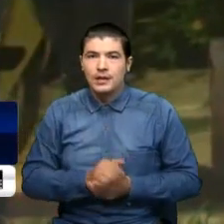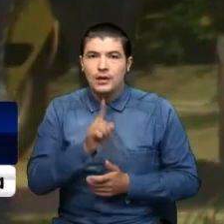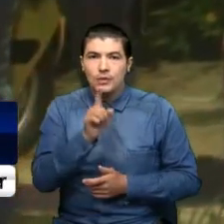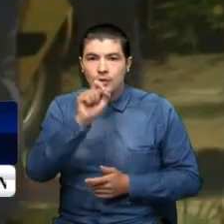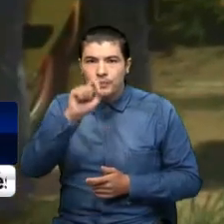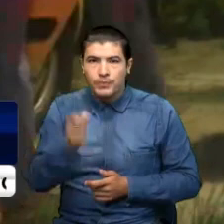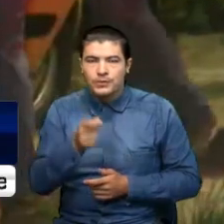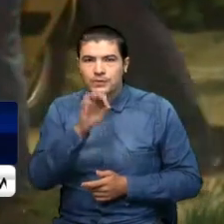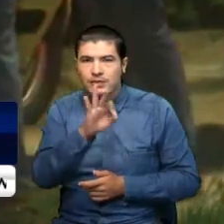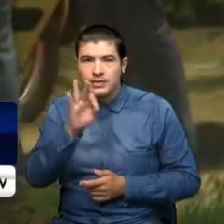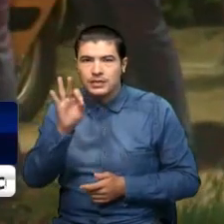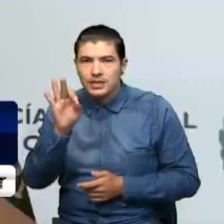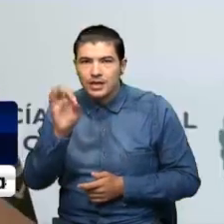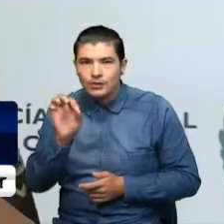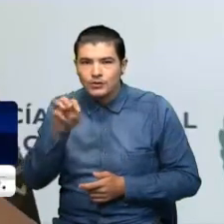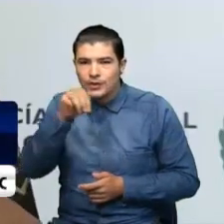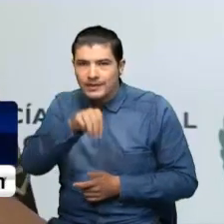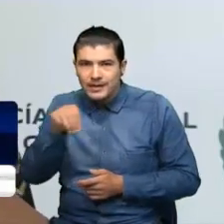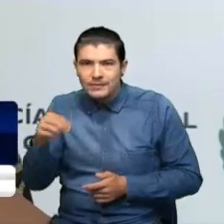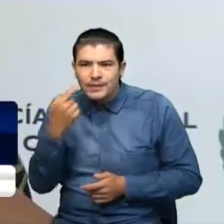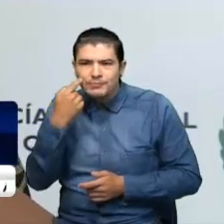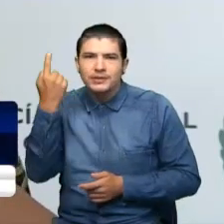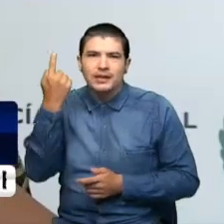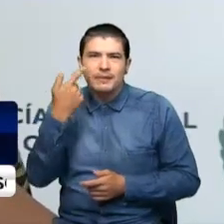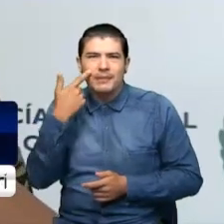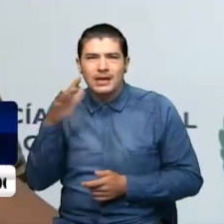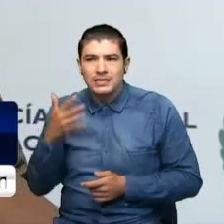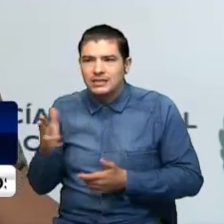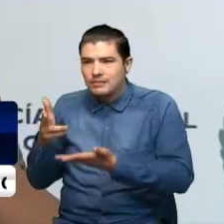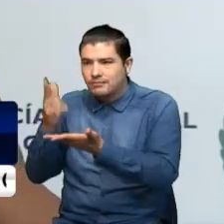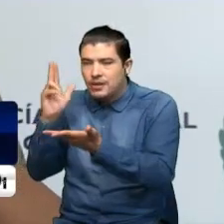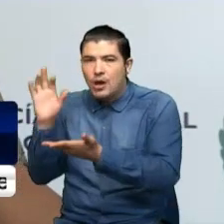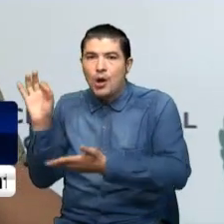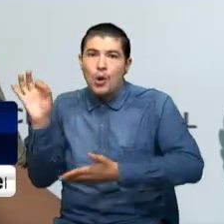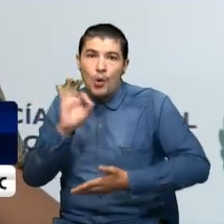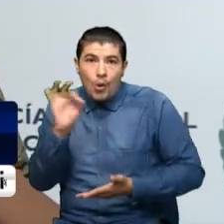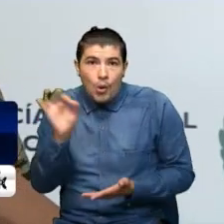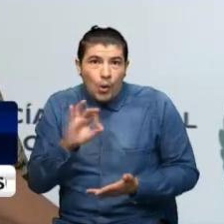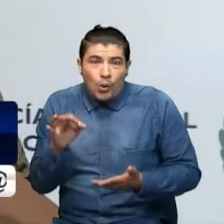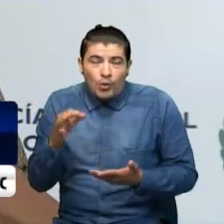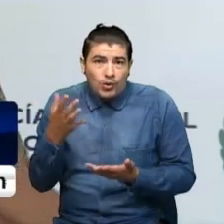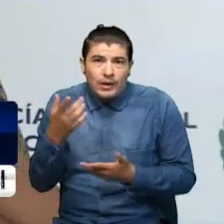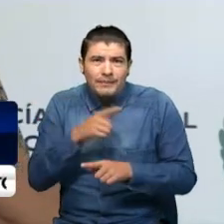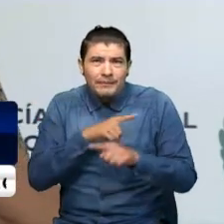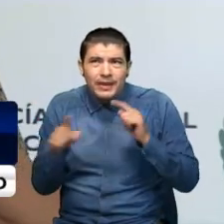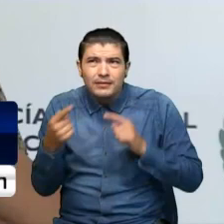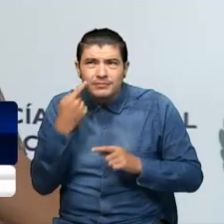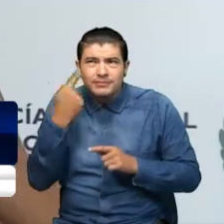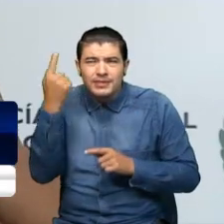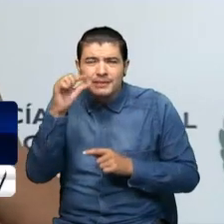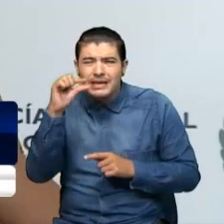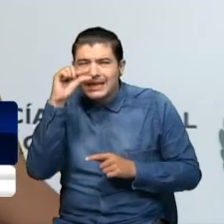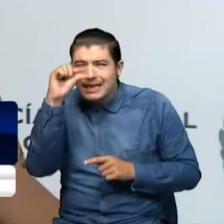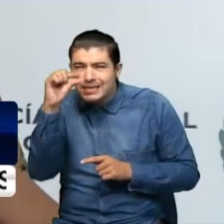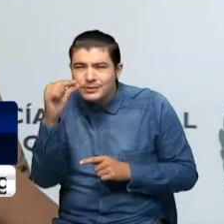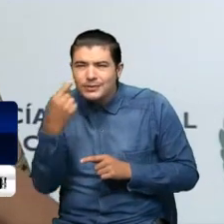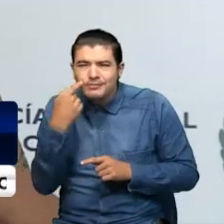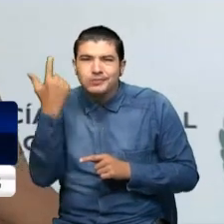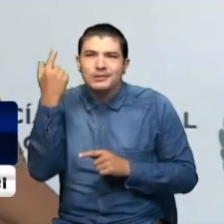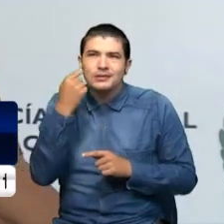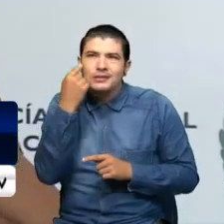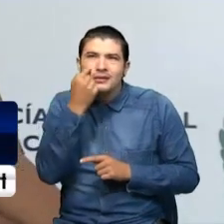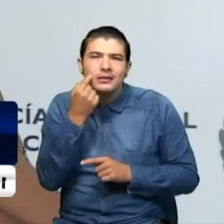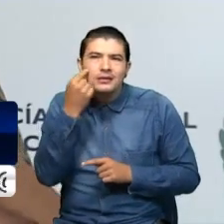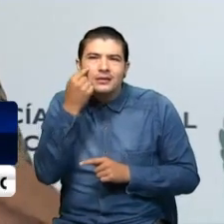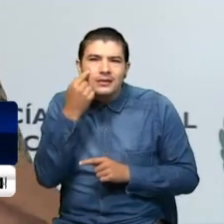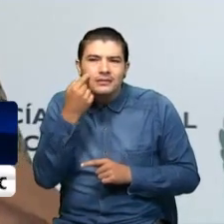encontrado en su rostro puede haber sido con arma de fuego pero hay un orificio muy pequeño a